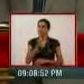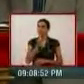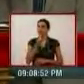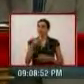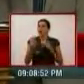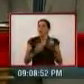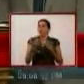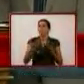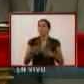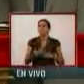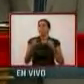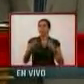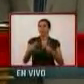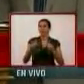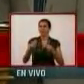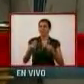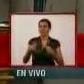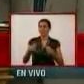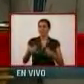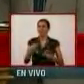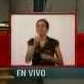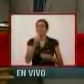para dejar a un país entero sin luz?